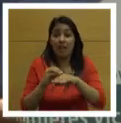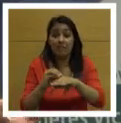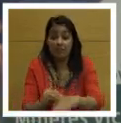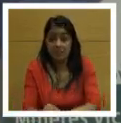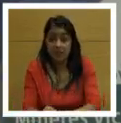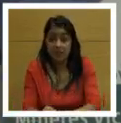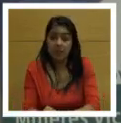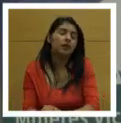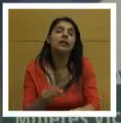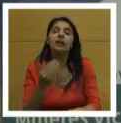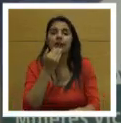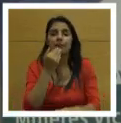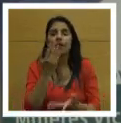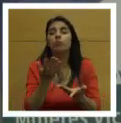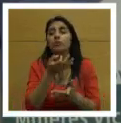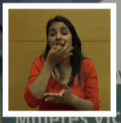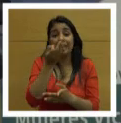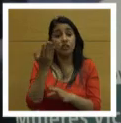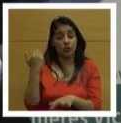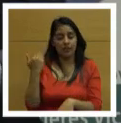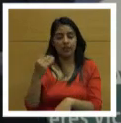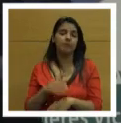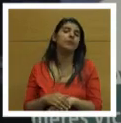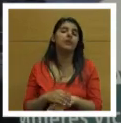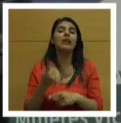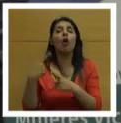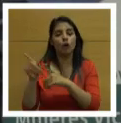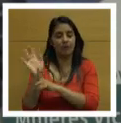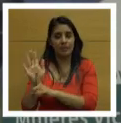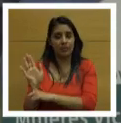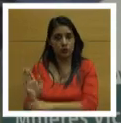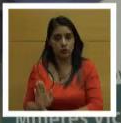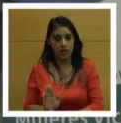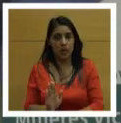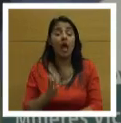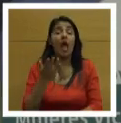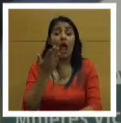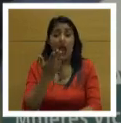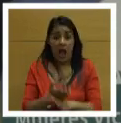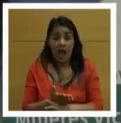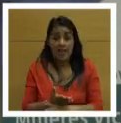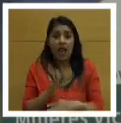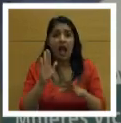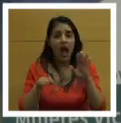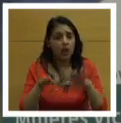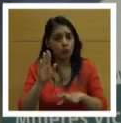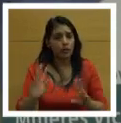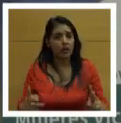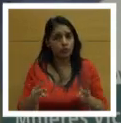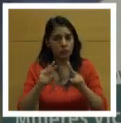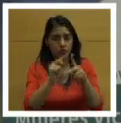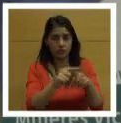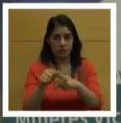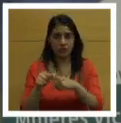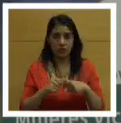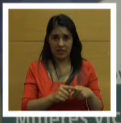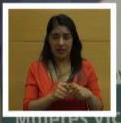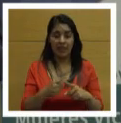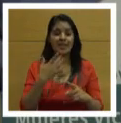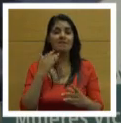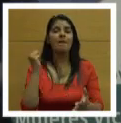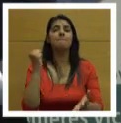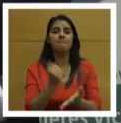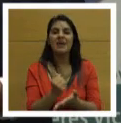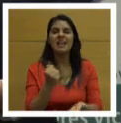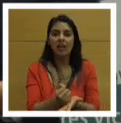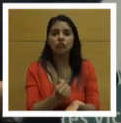por supuesto los expositores anteriores, podemos advertir que tenemos determinadas construcciones sociales que van marcando lo que